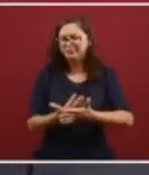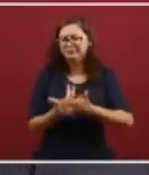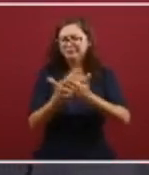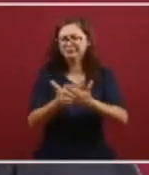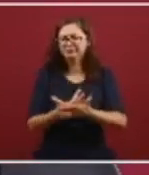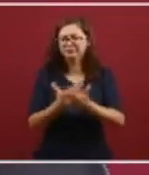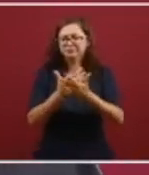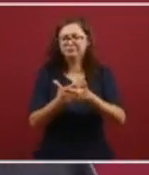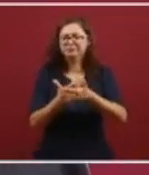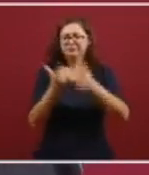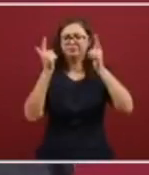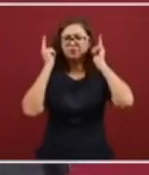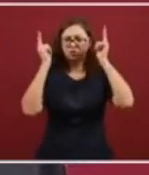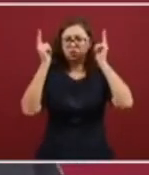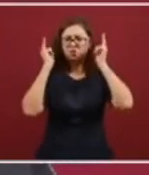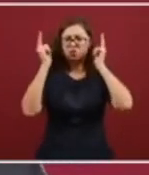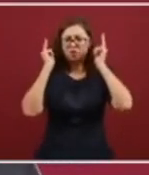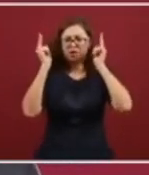ojalá,